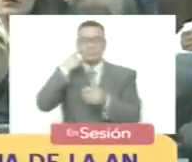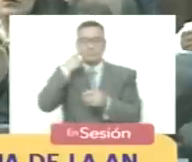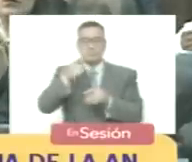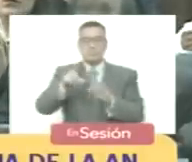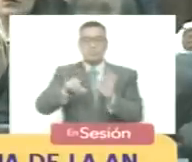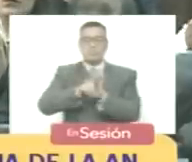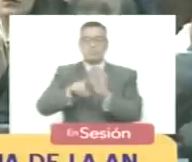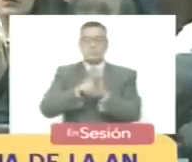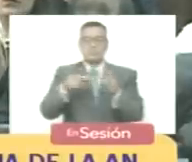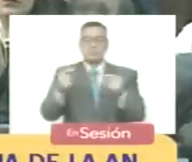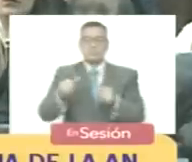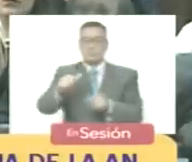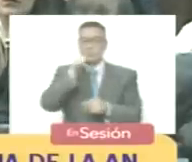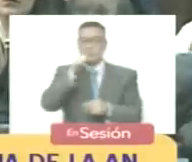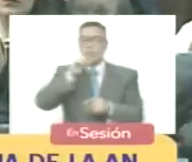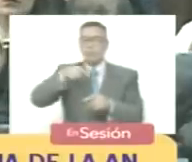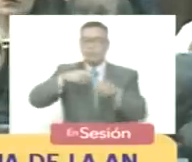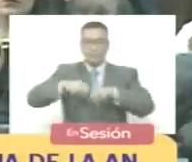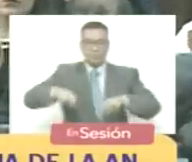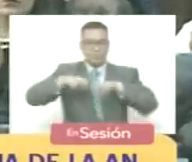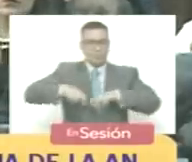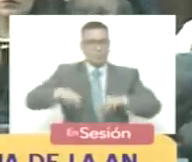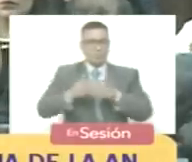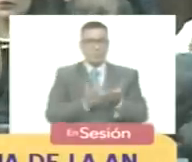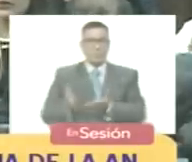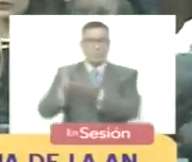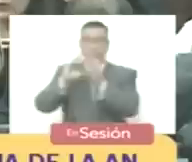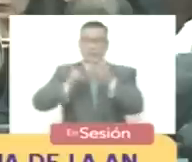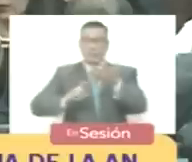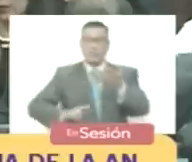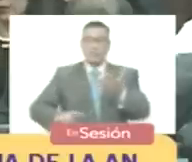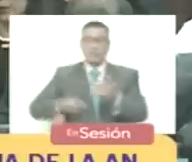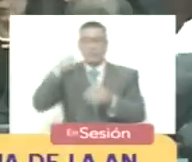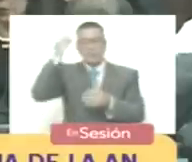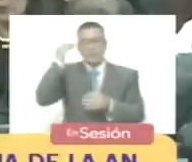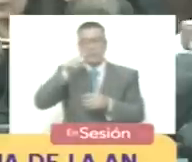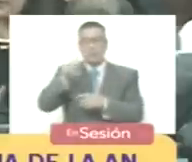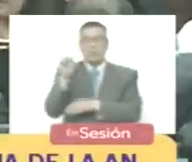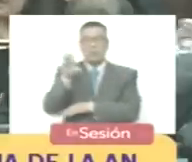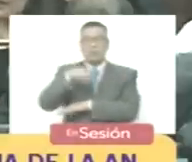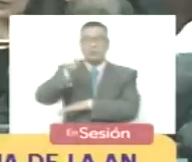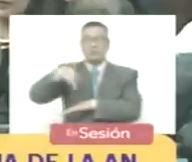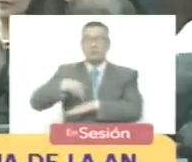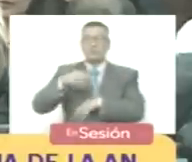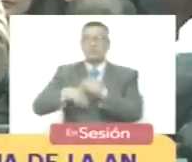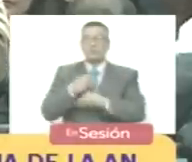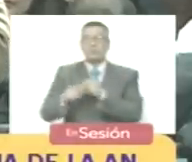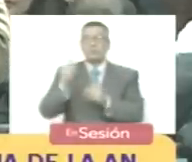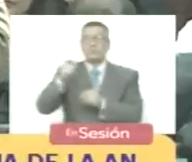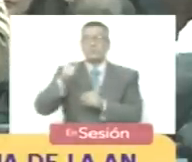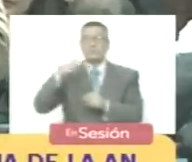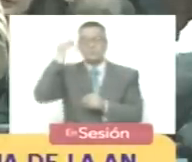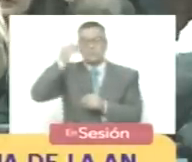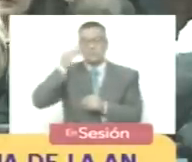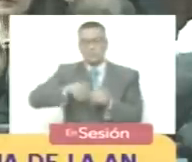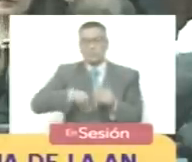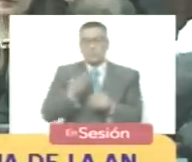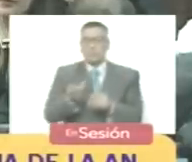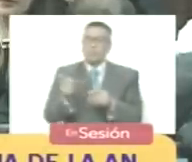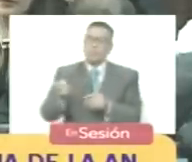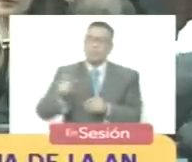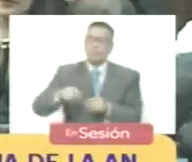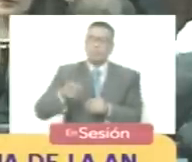ley de agua. Debemos revisar también el tema del servicio eléctrico. Creemos que esta Asamblea Nacional ha hecho la tarea, pero creemos que podemos ir por